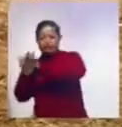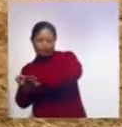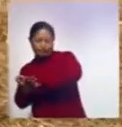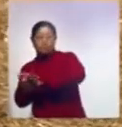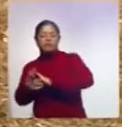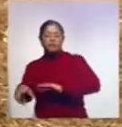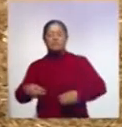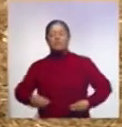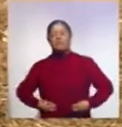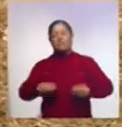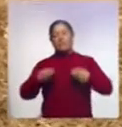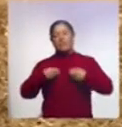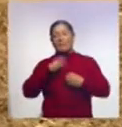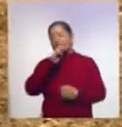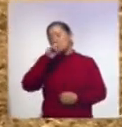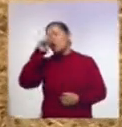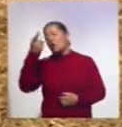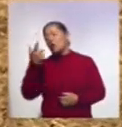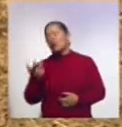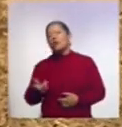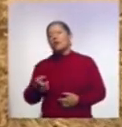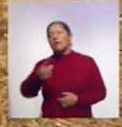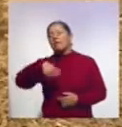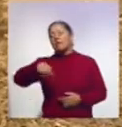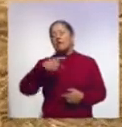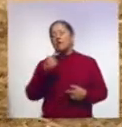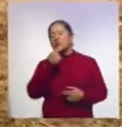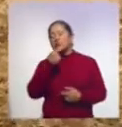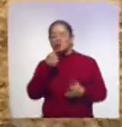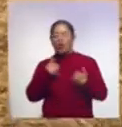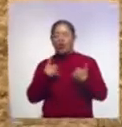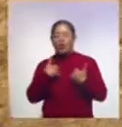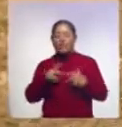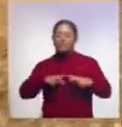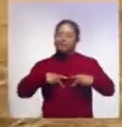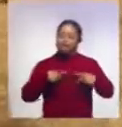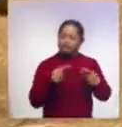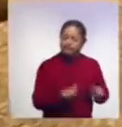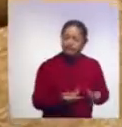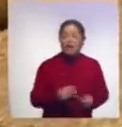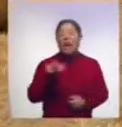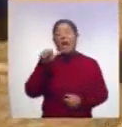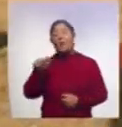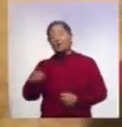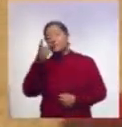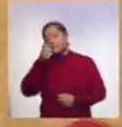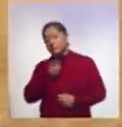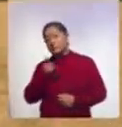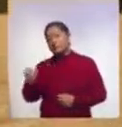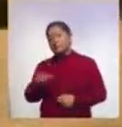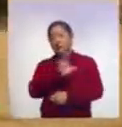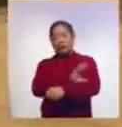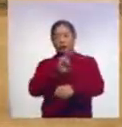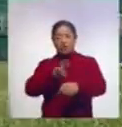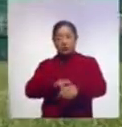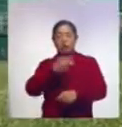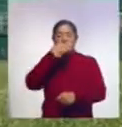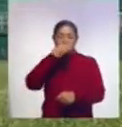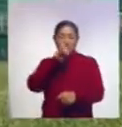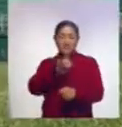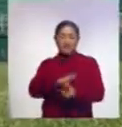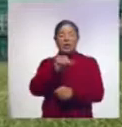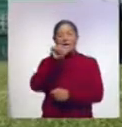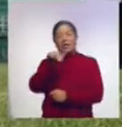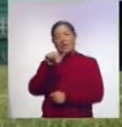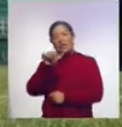jóvenes que se encuentran en contextos vulnerables. Así lo dio a conocer Analí Zárate Bravo, coordinadora del festival, quien